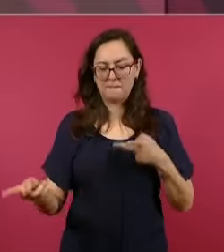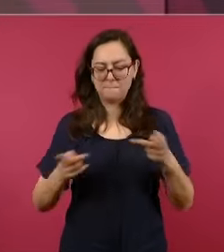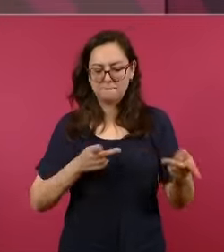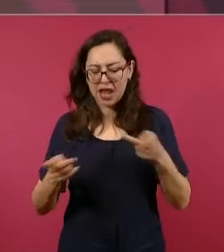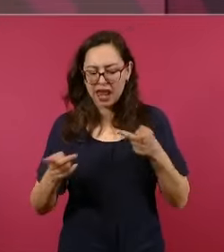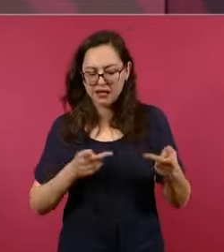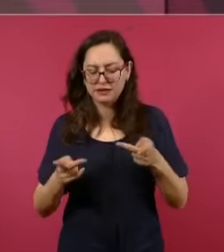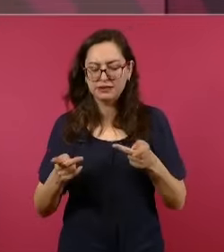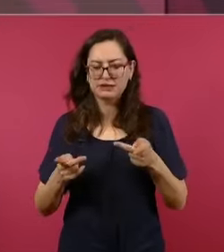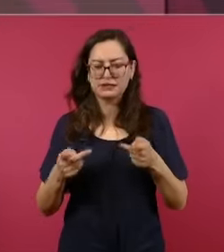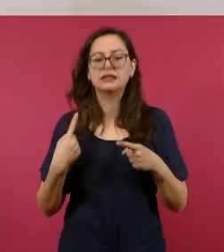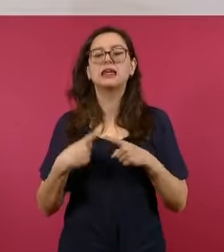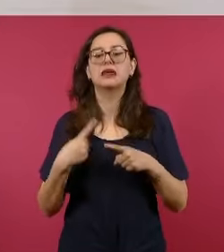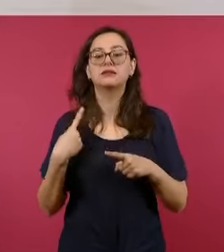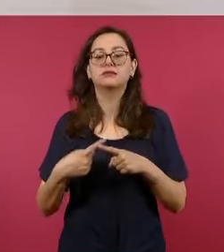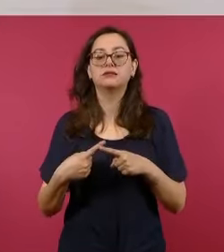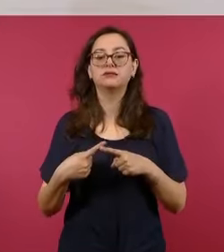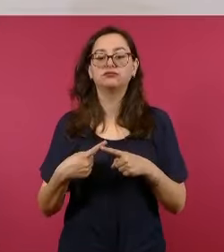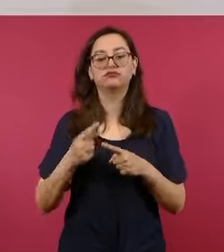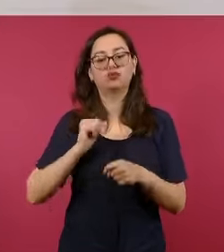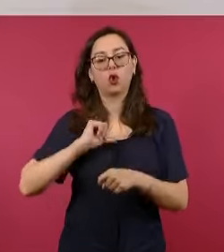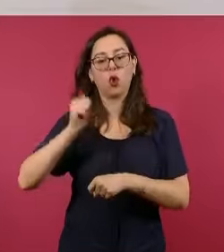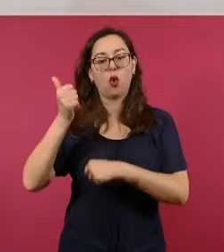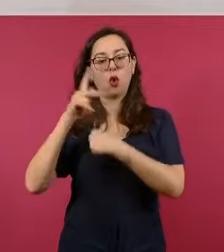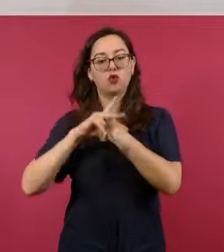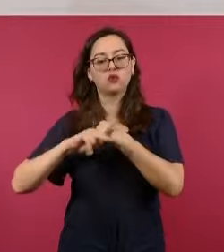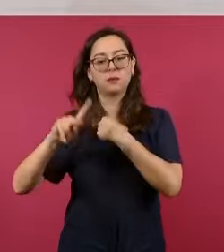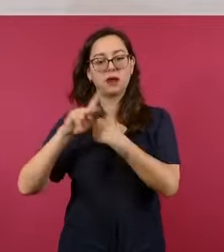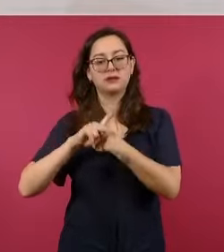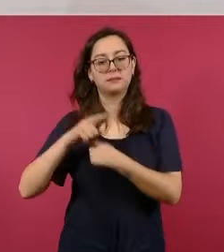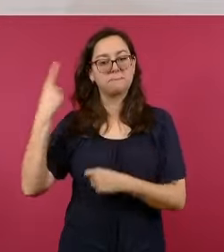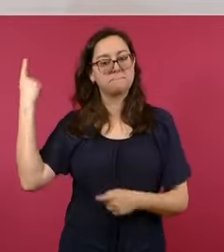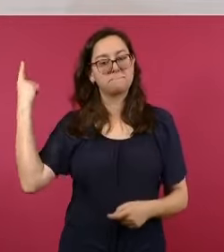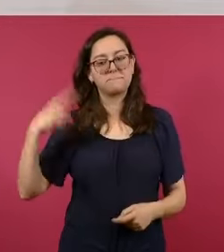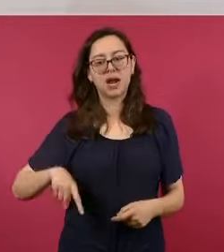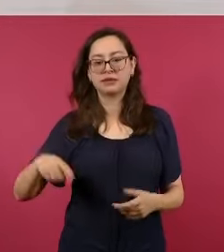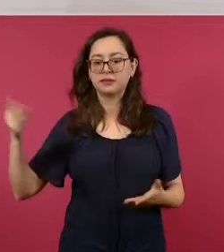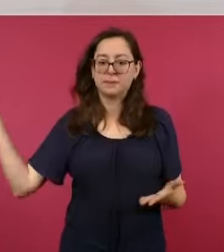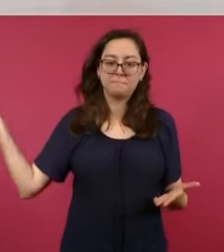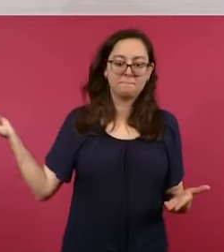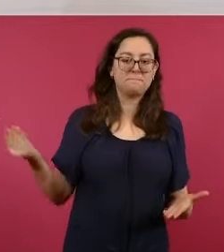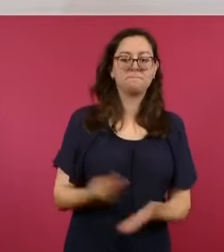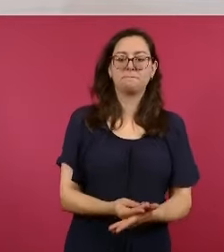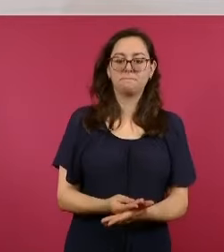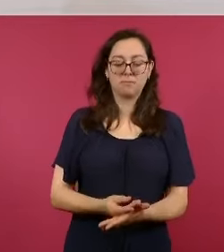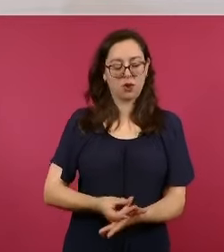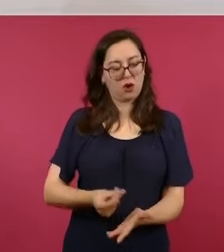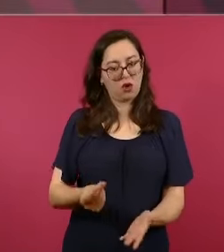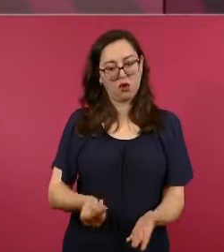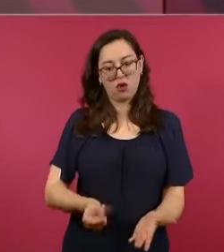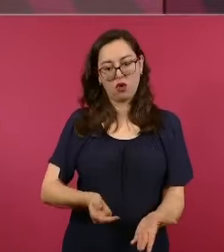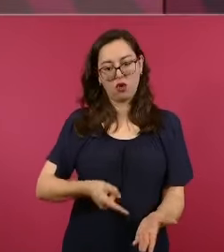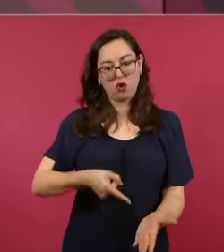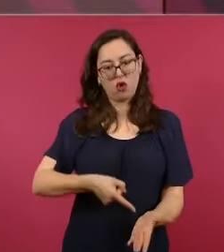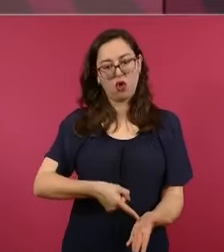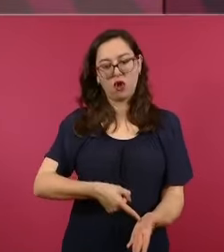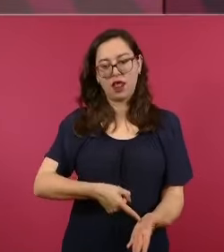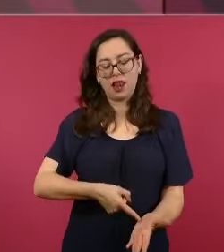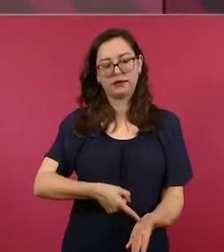impusieron desde el extranjero los planes de desarrollo